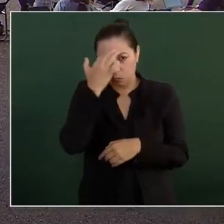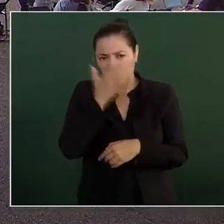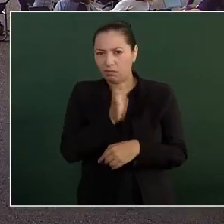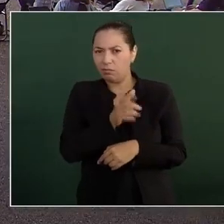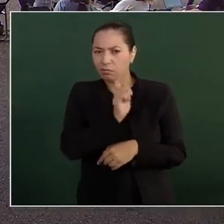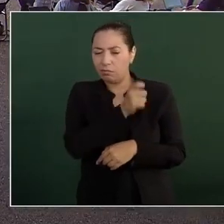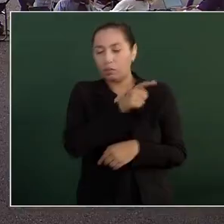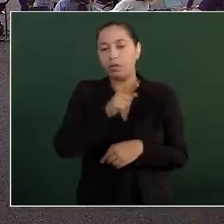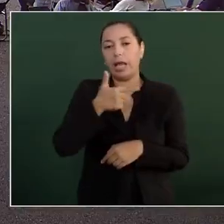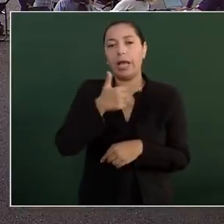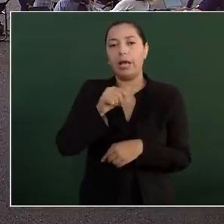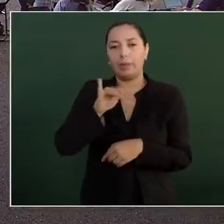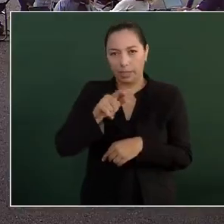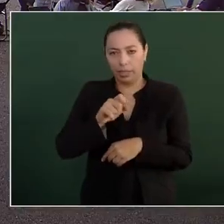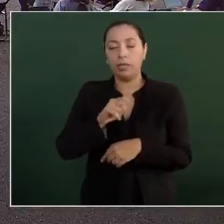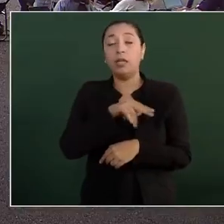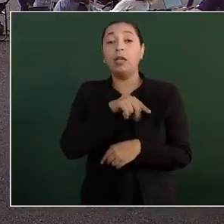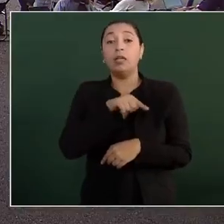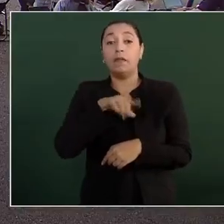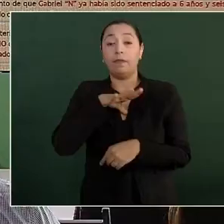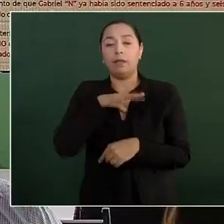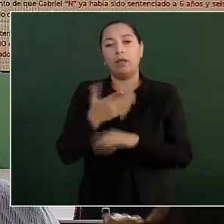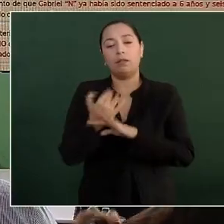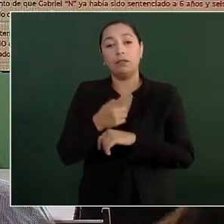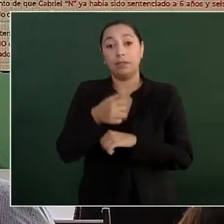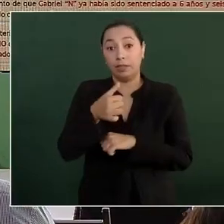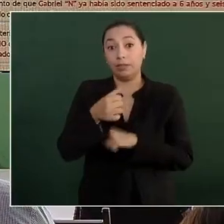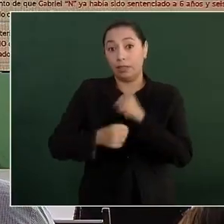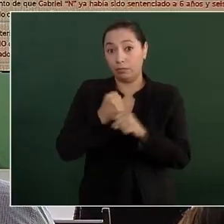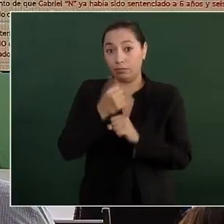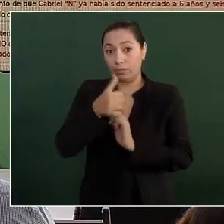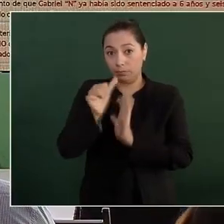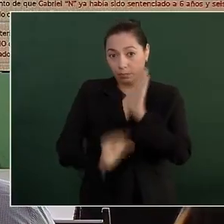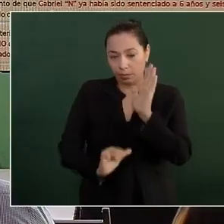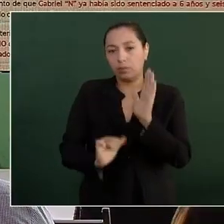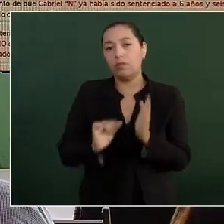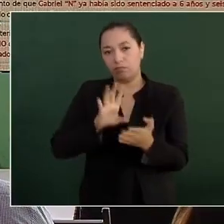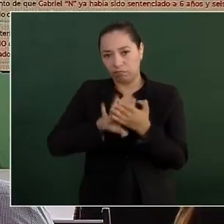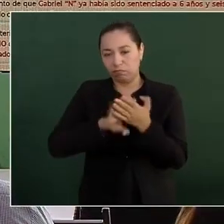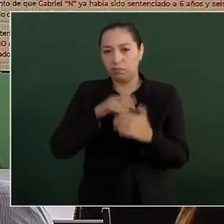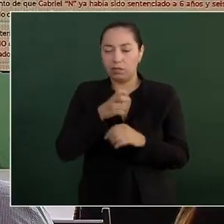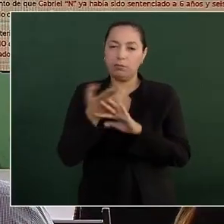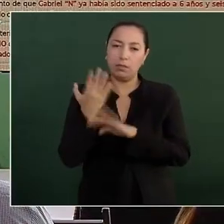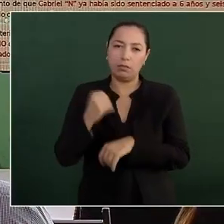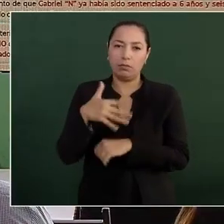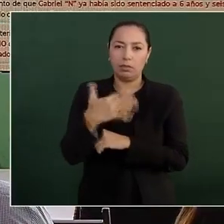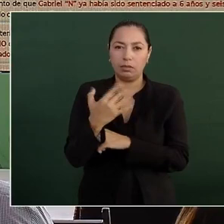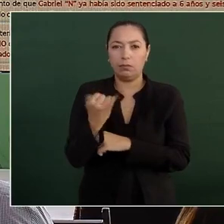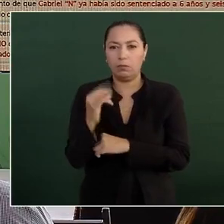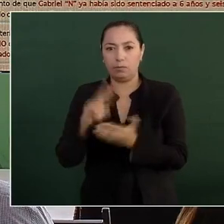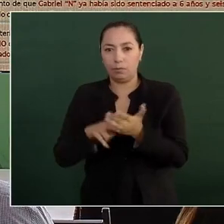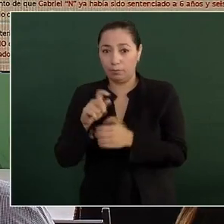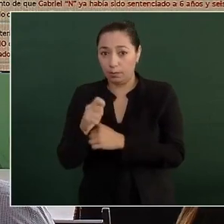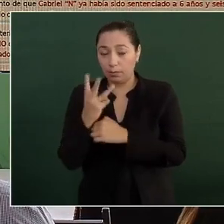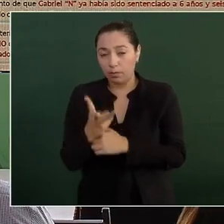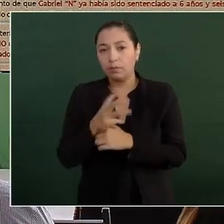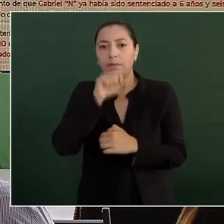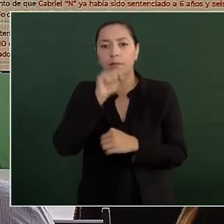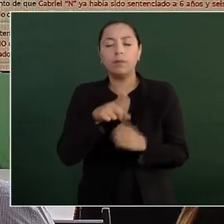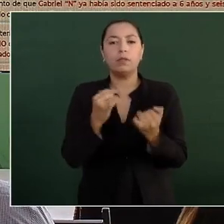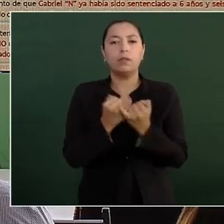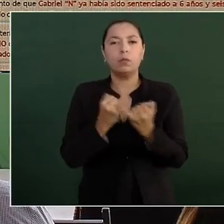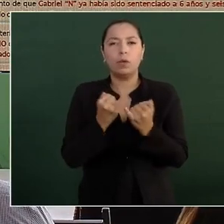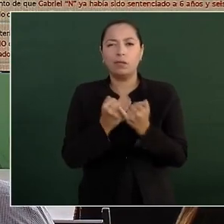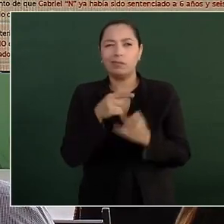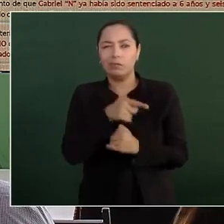sido sentenciado a 6 años y 6 meses de prisión el 15 de junio de 2023 y había peligro de